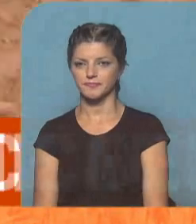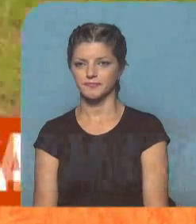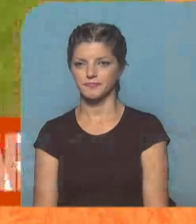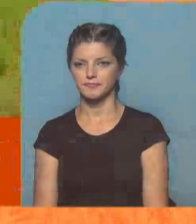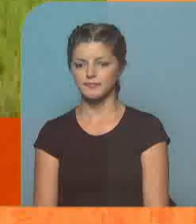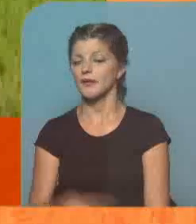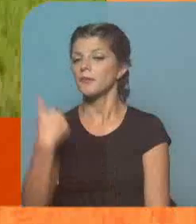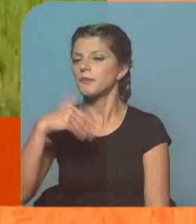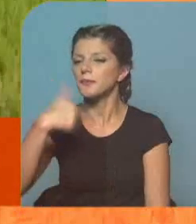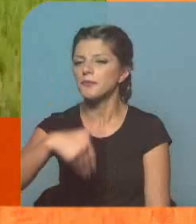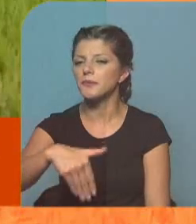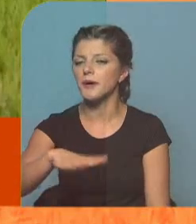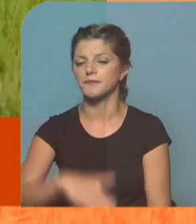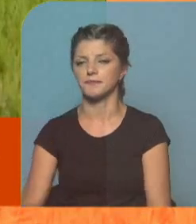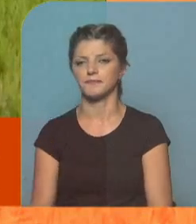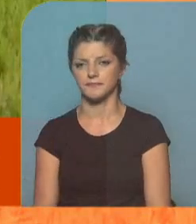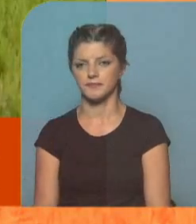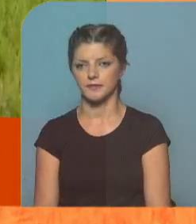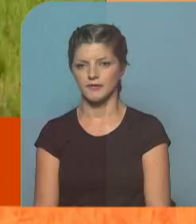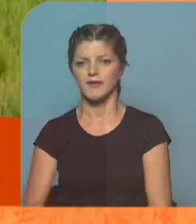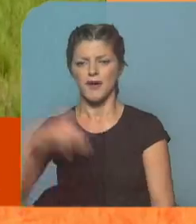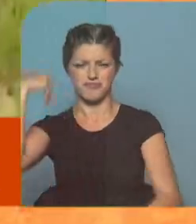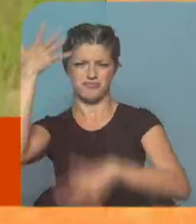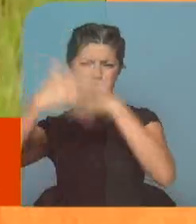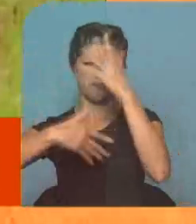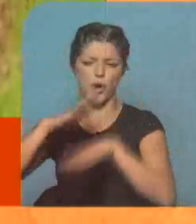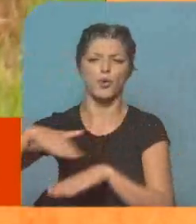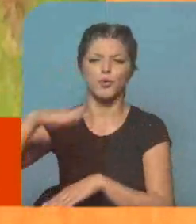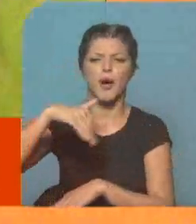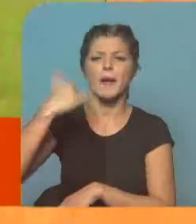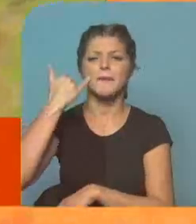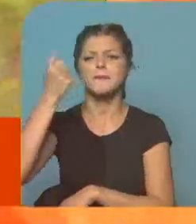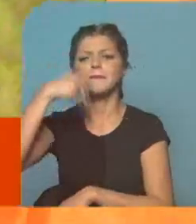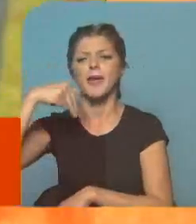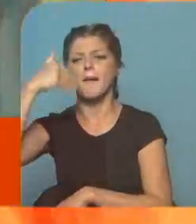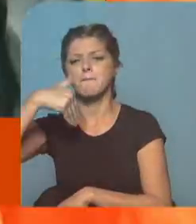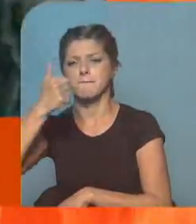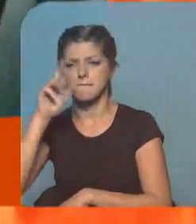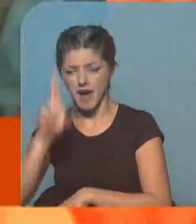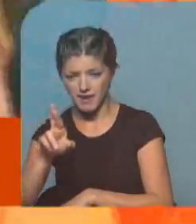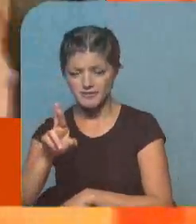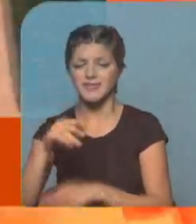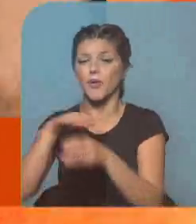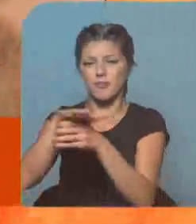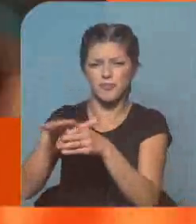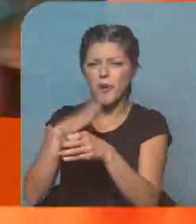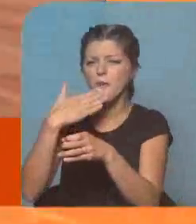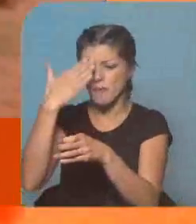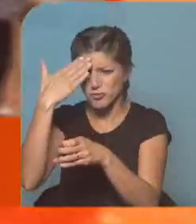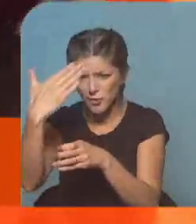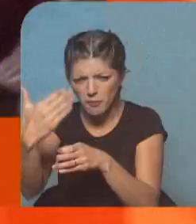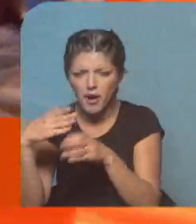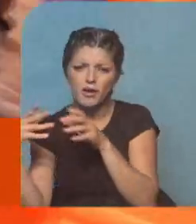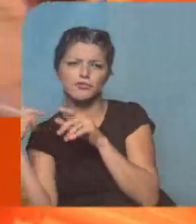En instantes, violencia étnica en Myanmar. Miles de rohingyas, una minoría musulmana,